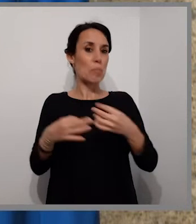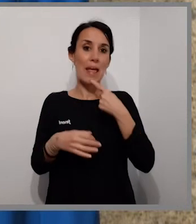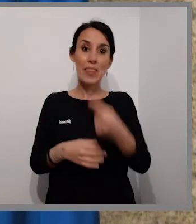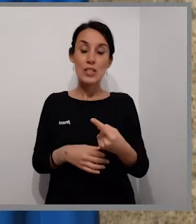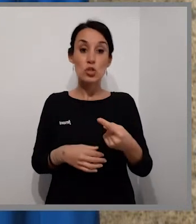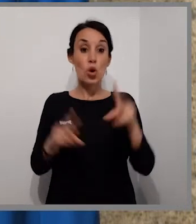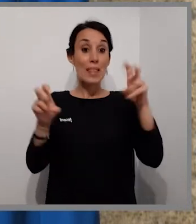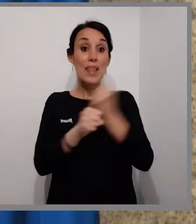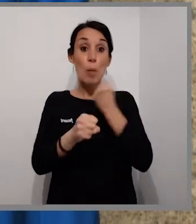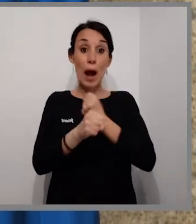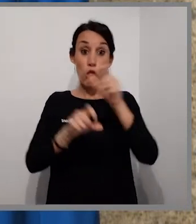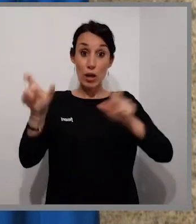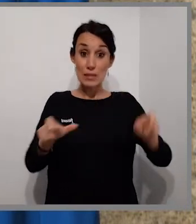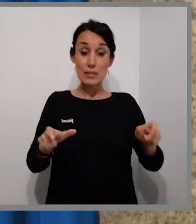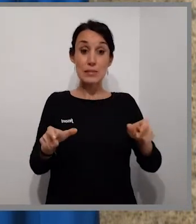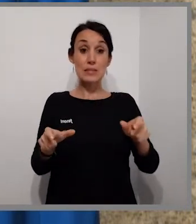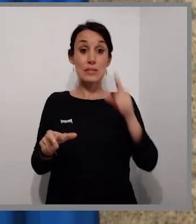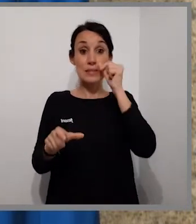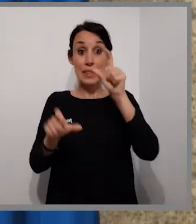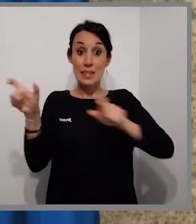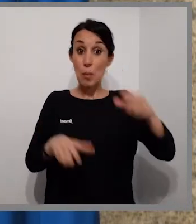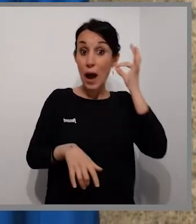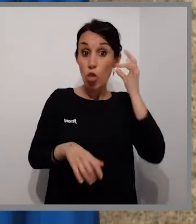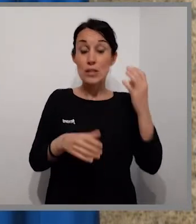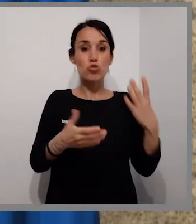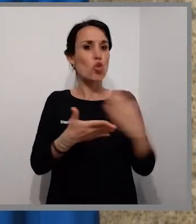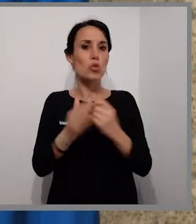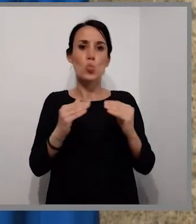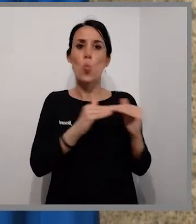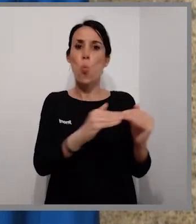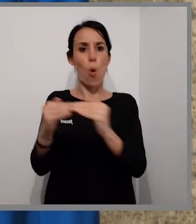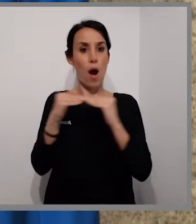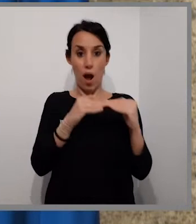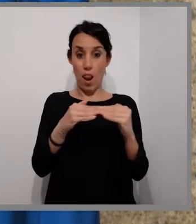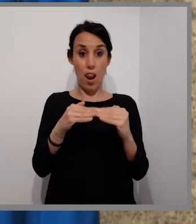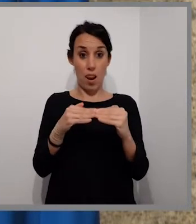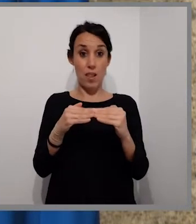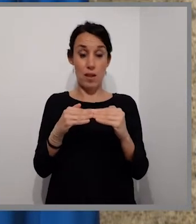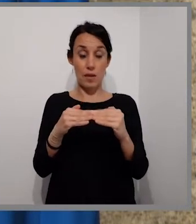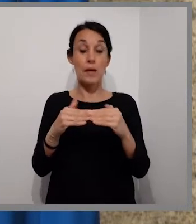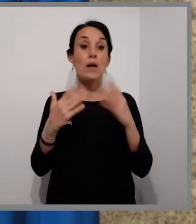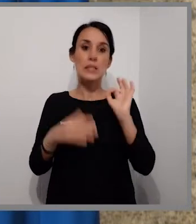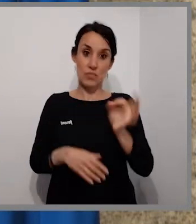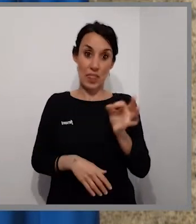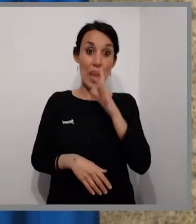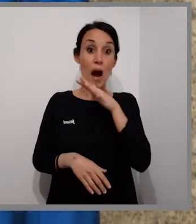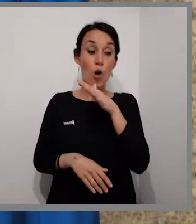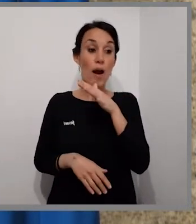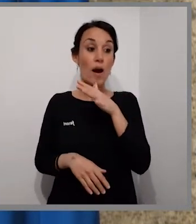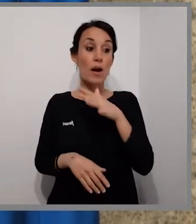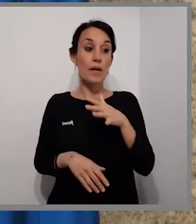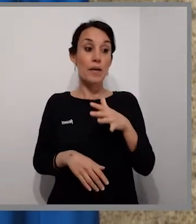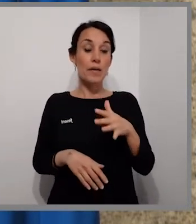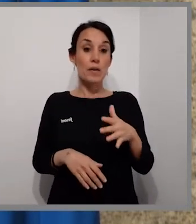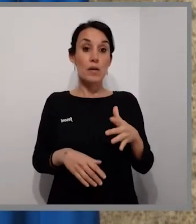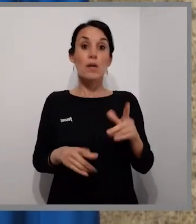he dicho, que todos los trabajadores y trabajadoras deben ser iguales, deben ser tratados con igualdad y con equidad. Es cierto que en estos